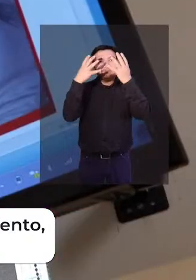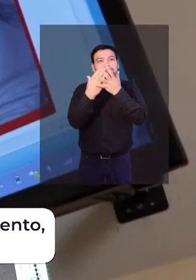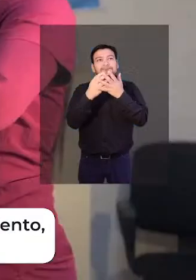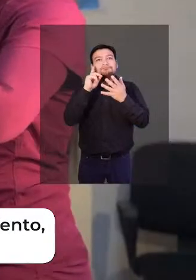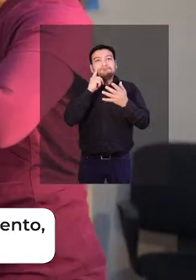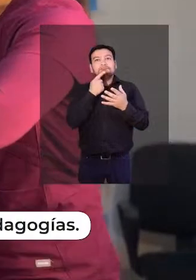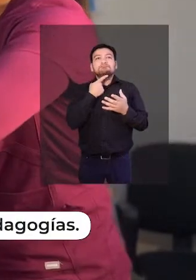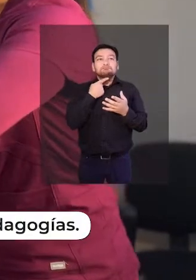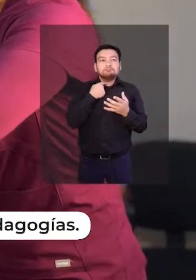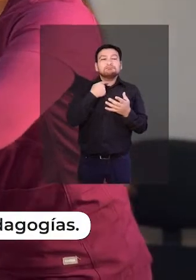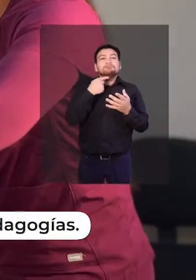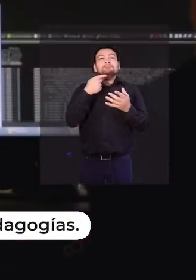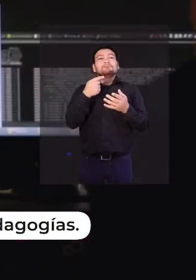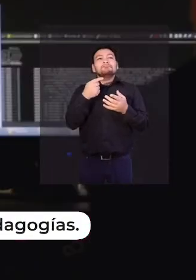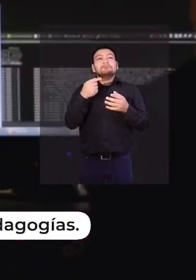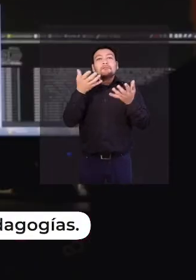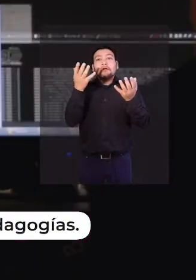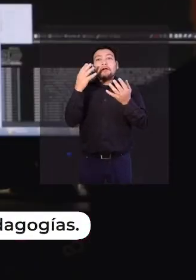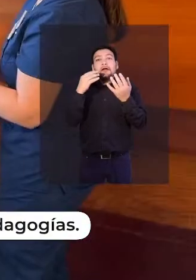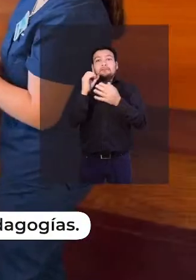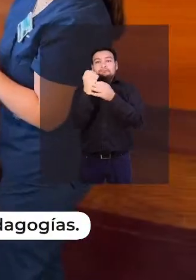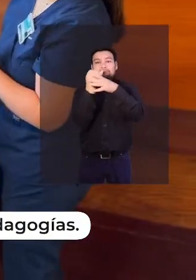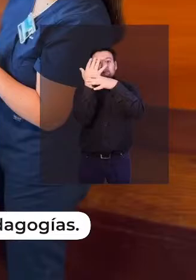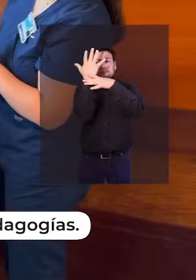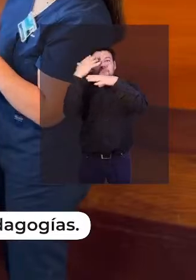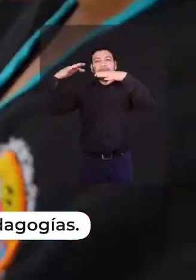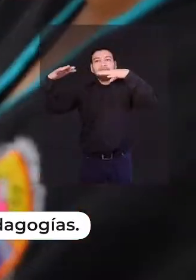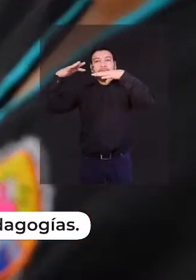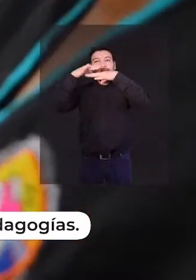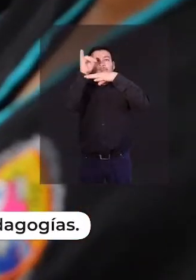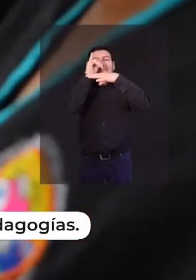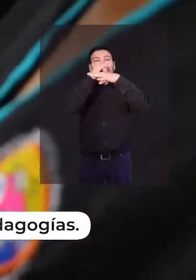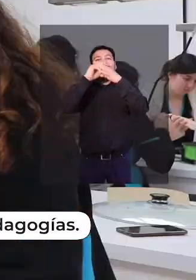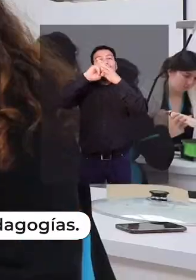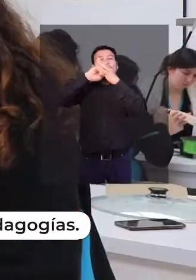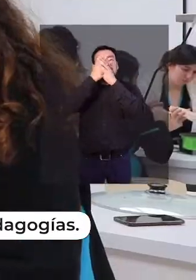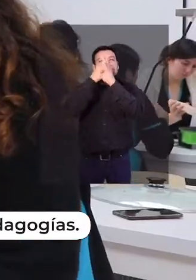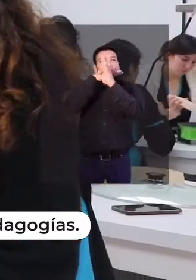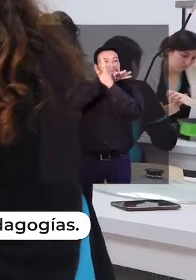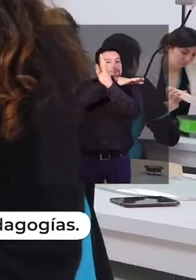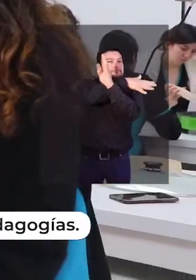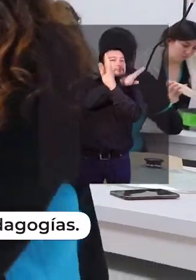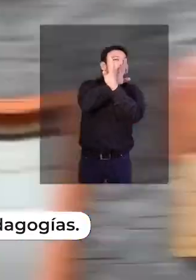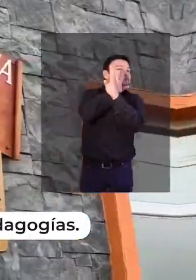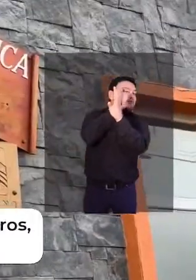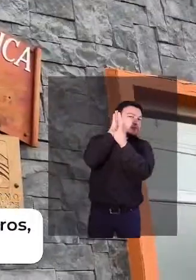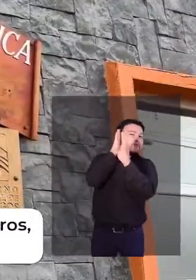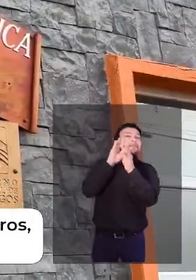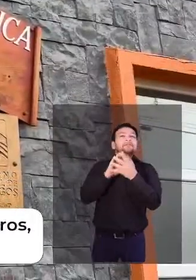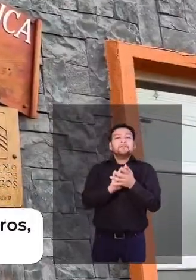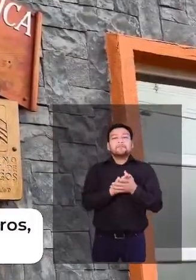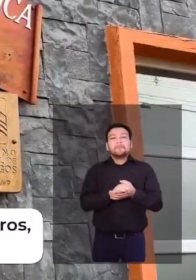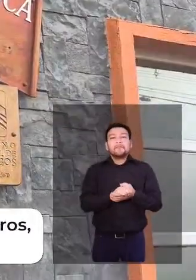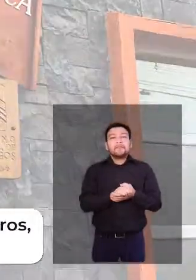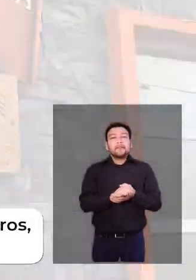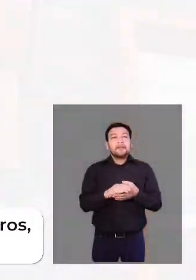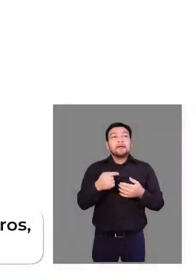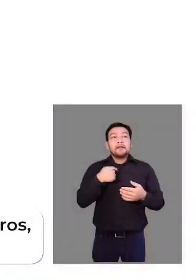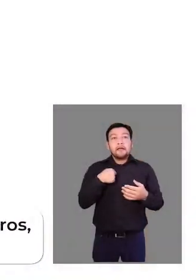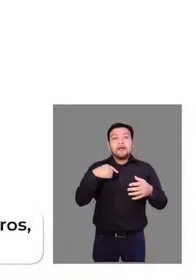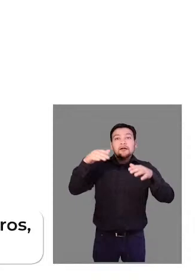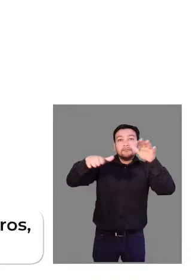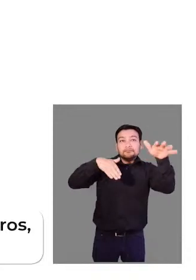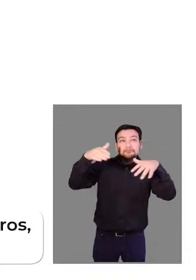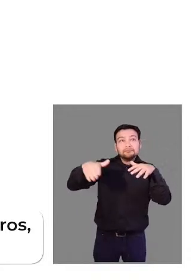ciencias sociales, ciencias de la salud, ingeniería y tecnología y pedagogías. Nuestra universidad cuenta